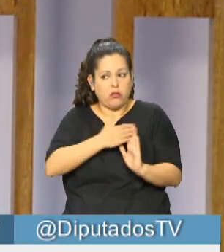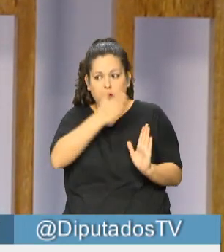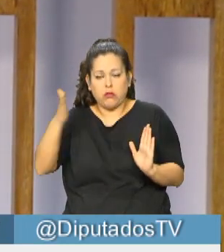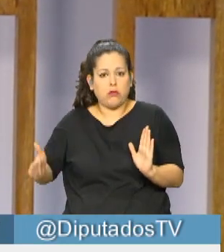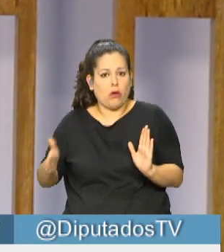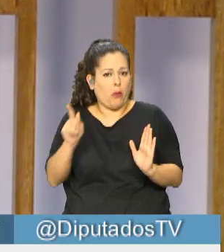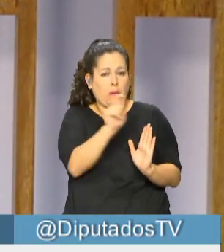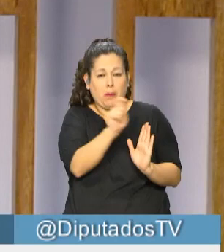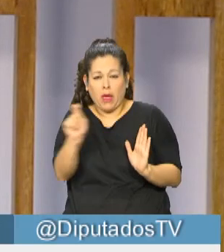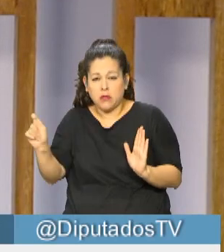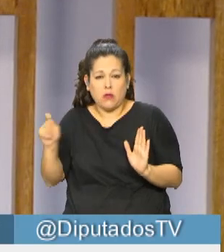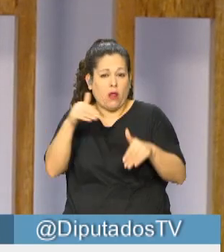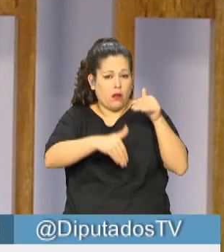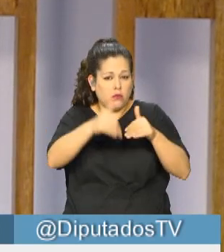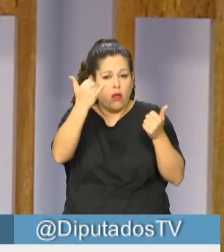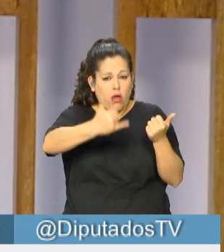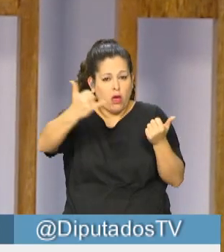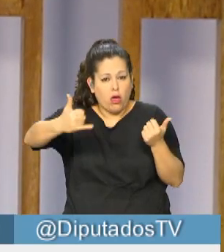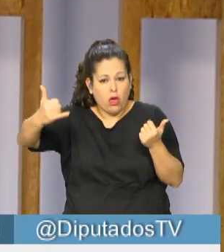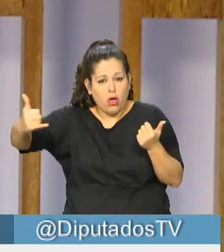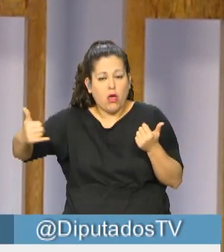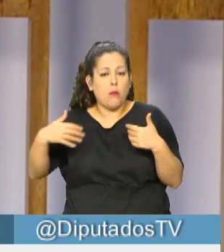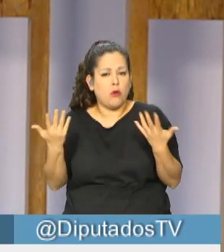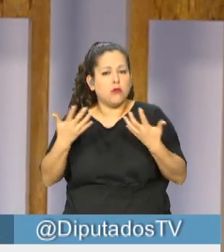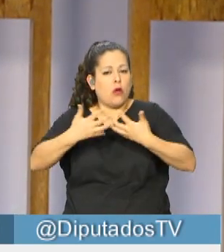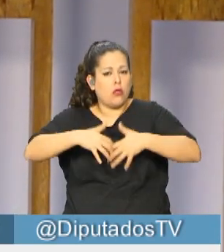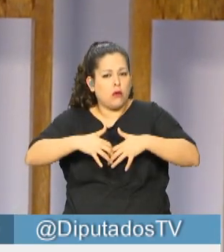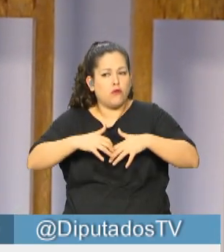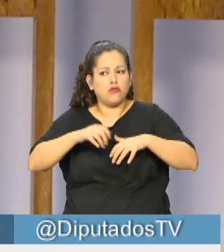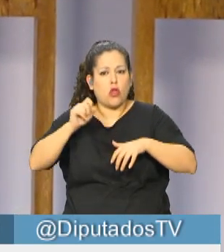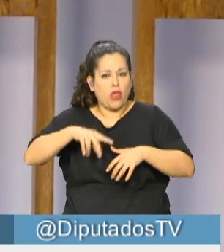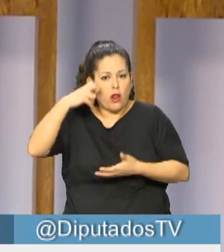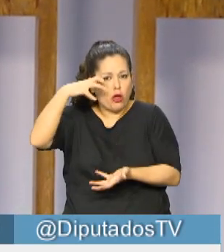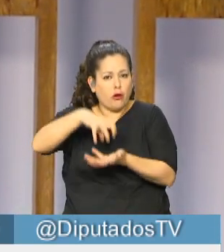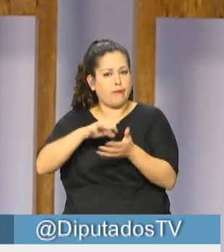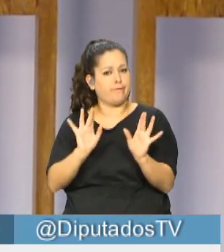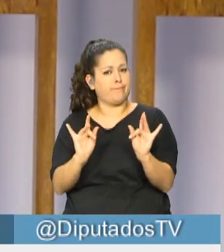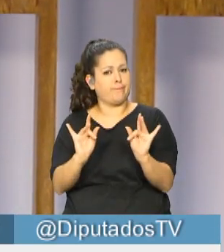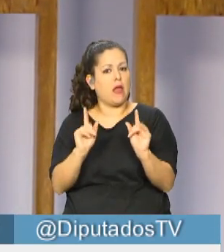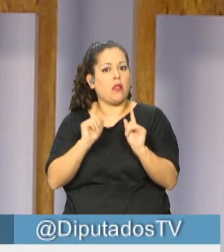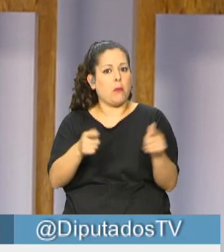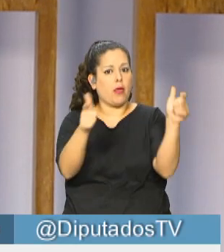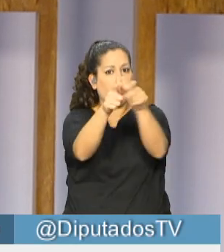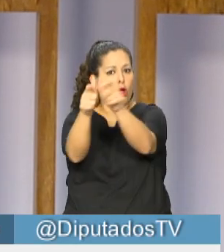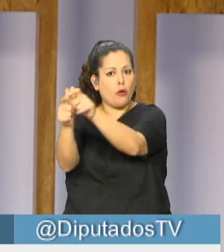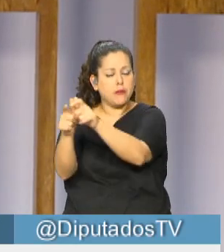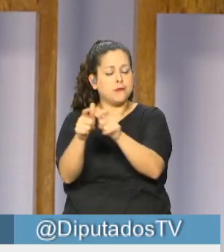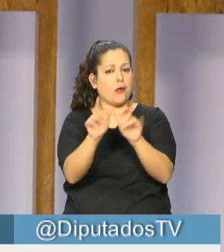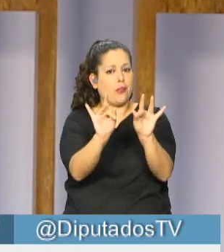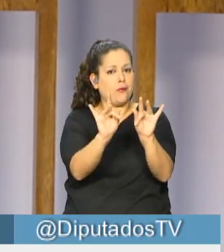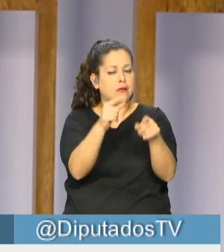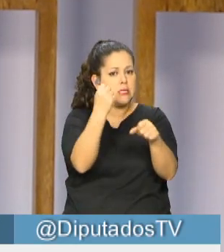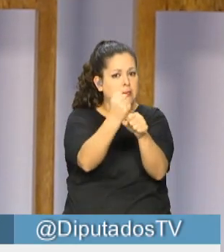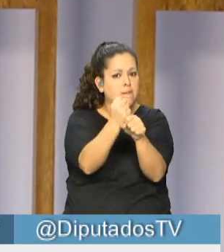lo tanto, ha habido dificultades para el funcionamiento, no solamente del Congreso, sino que también de las comisiones, que son el ámbito donde